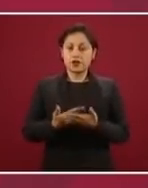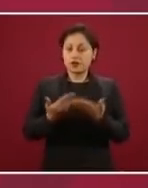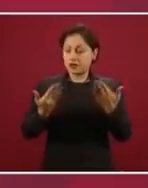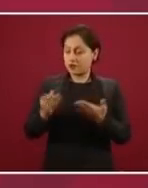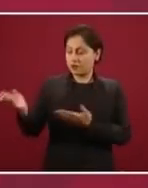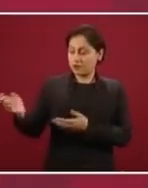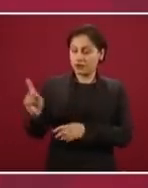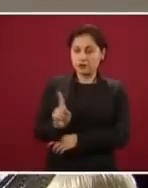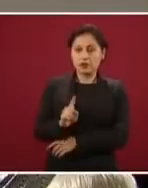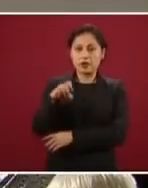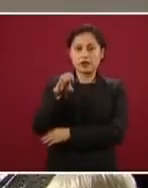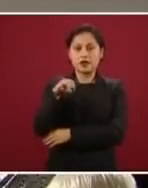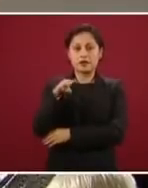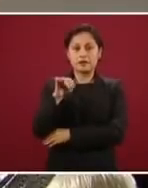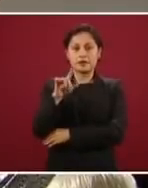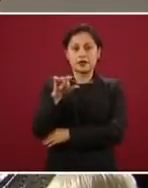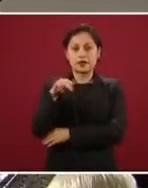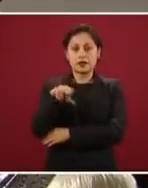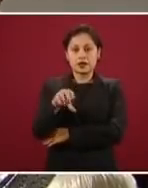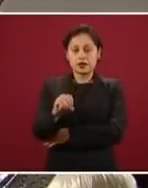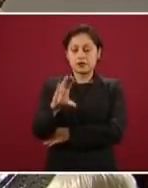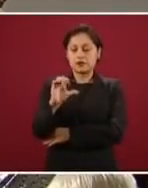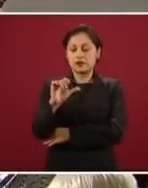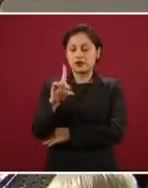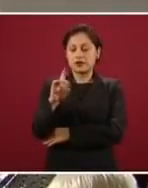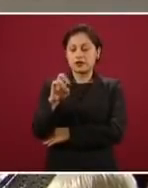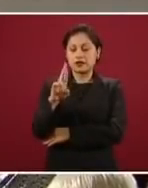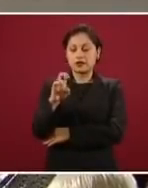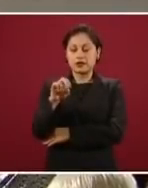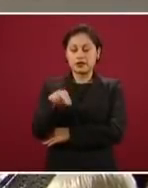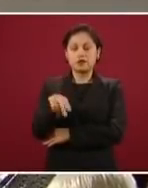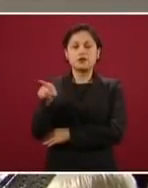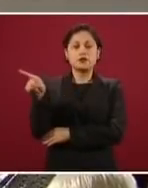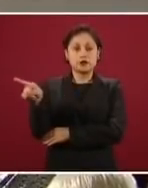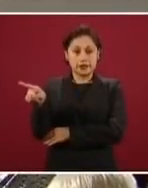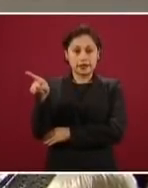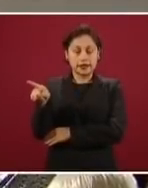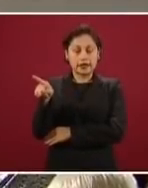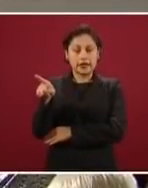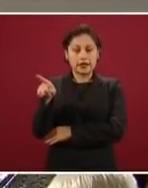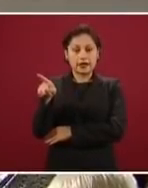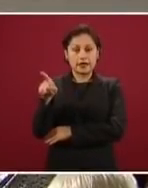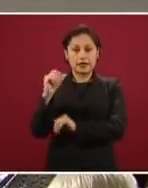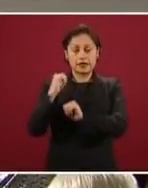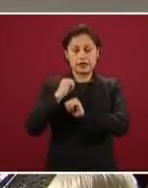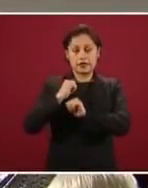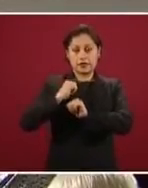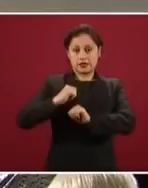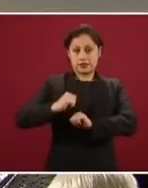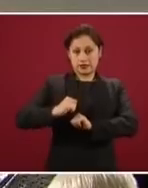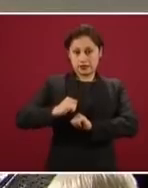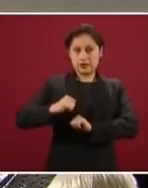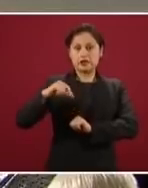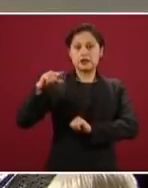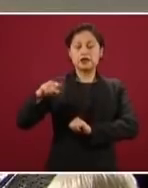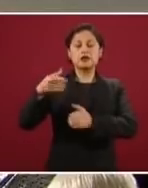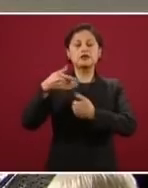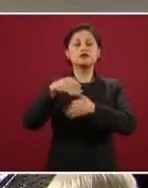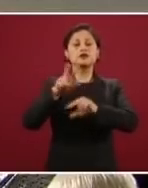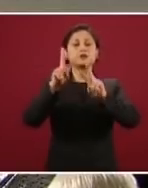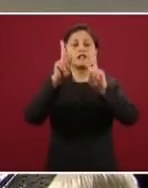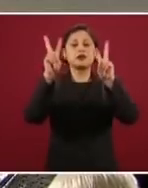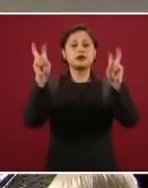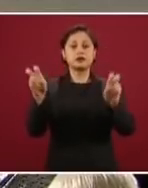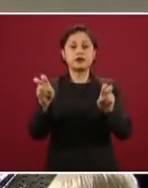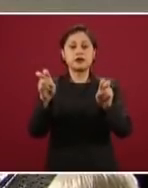coordinador de estrategia digital del gobierno de la república nos informe nos